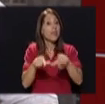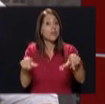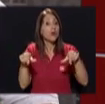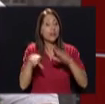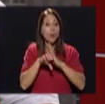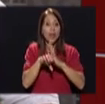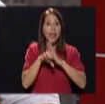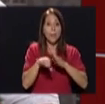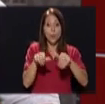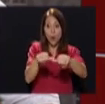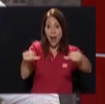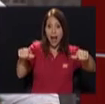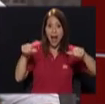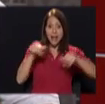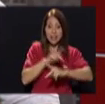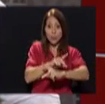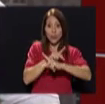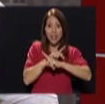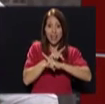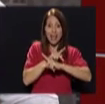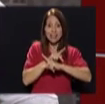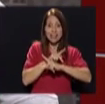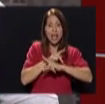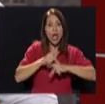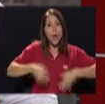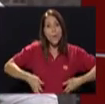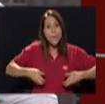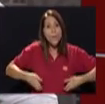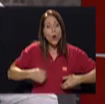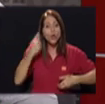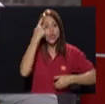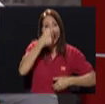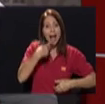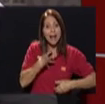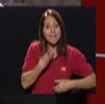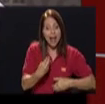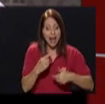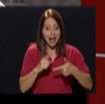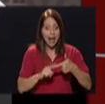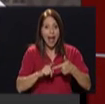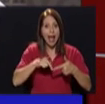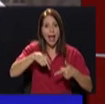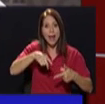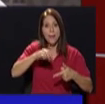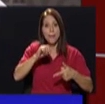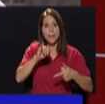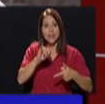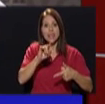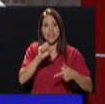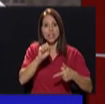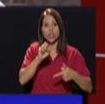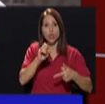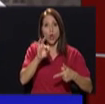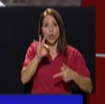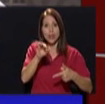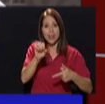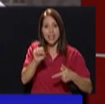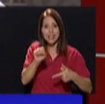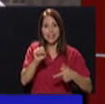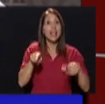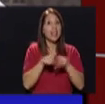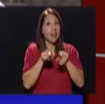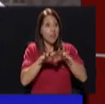protegidas, donde se está viendo interacción mucho es con monos cara blanca, con pisotes, y en el área